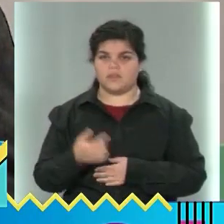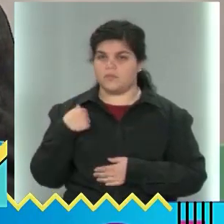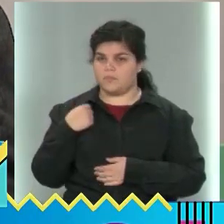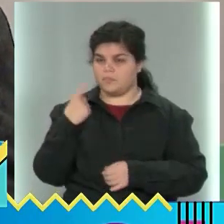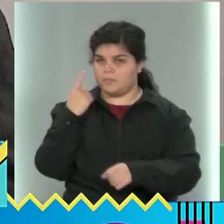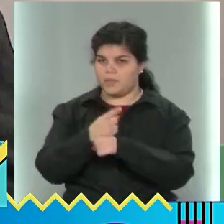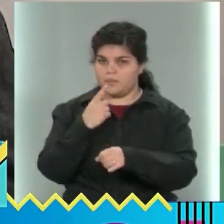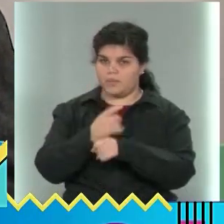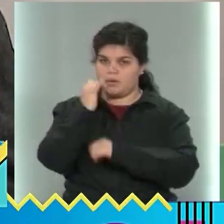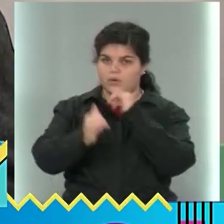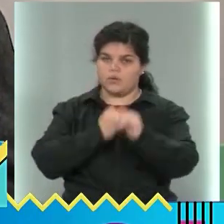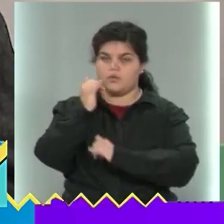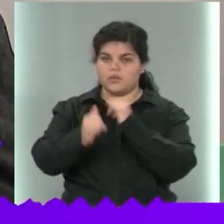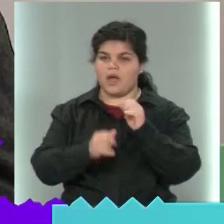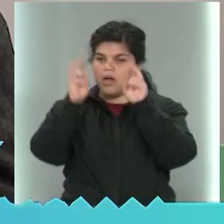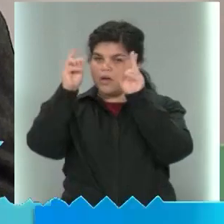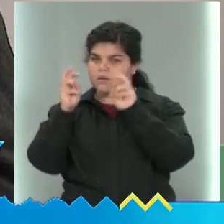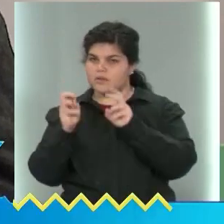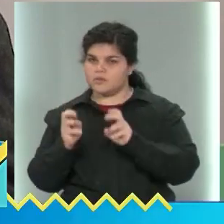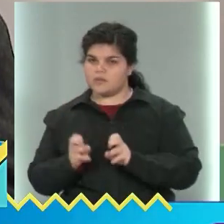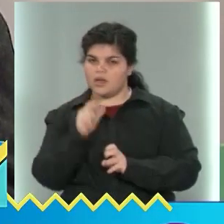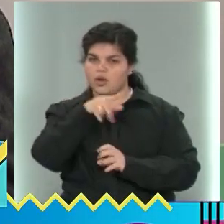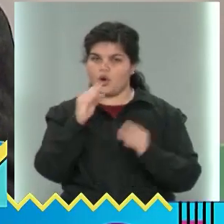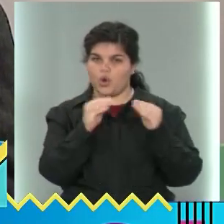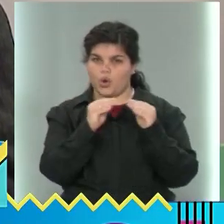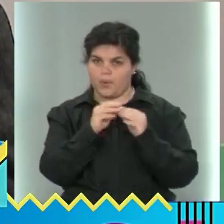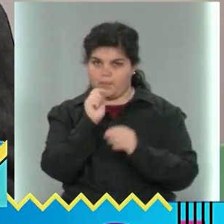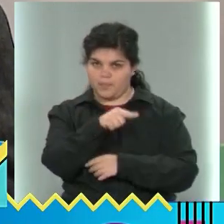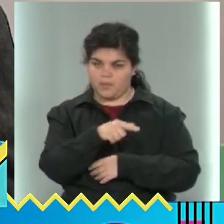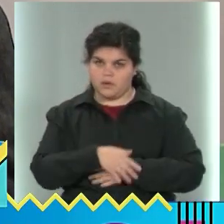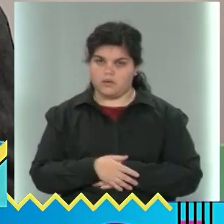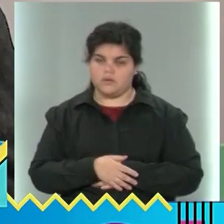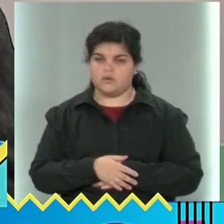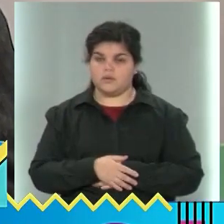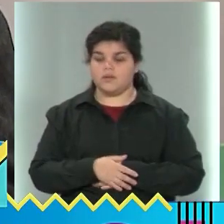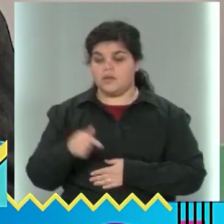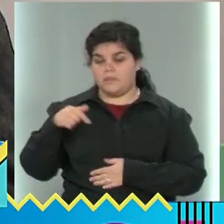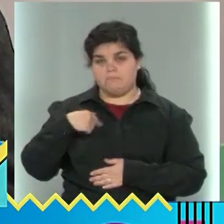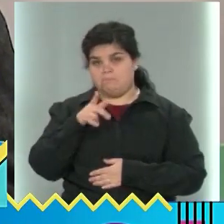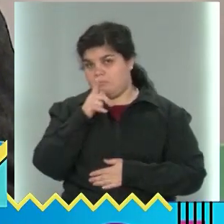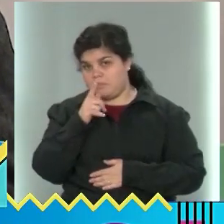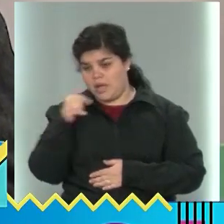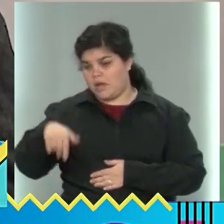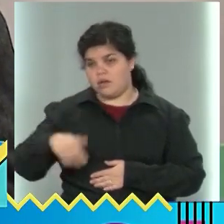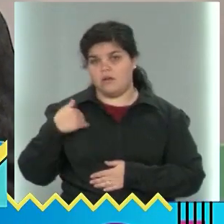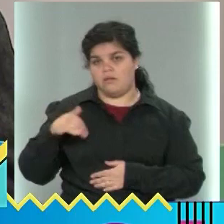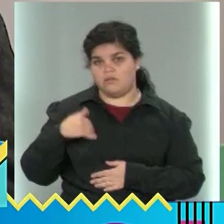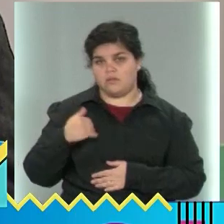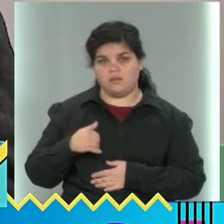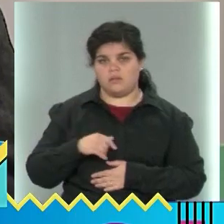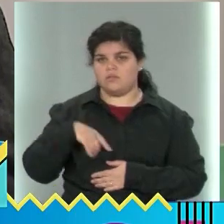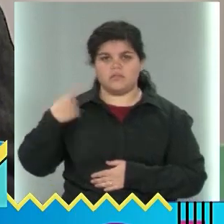gustaría analizar un poco lo que dijo Enrique. Sí. Yo creo que Argentina ha ido de un extremo a